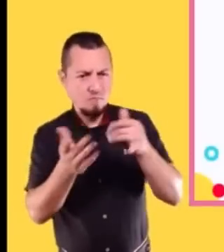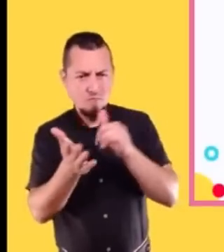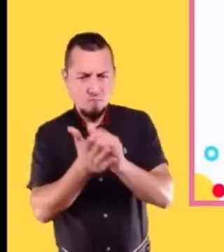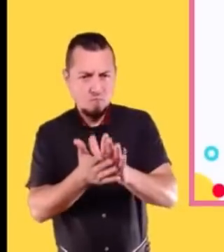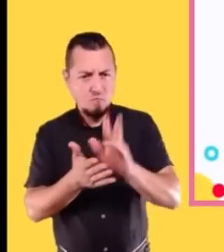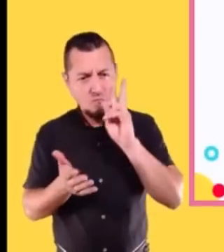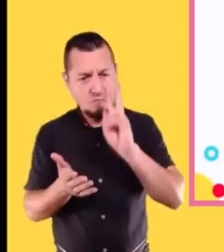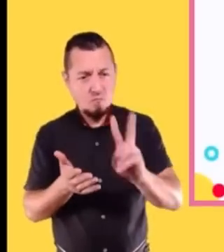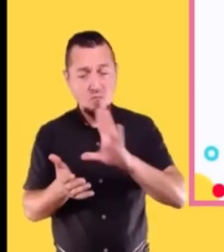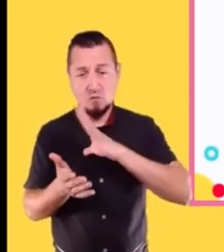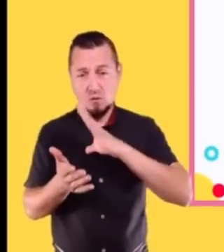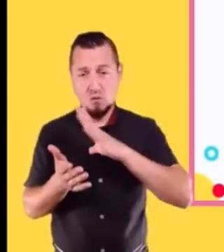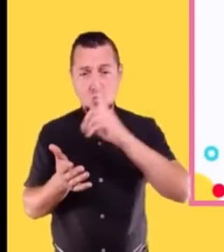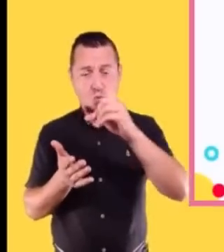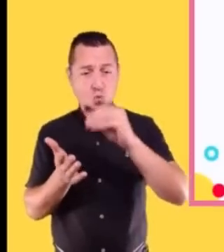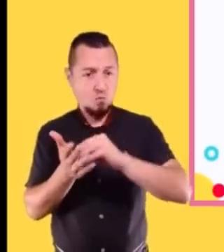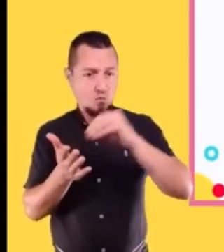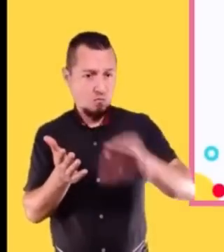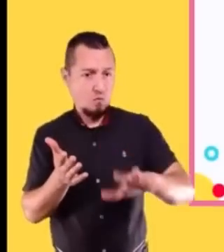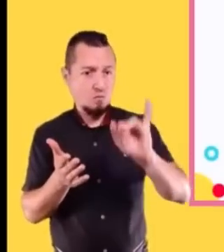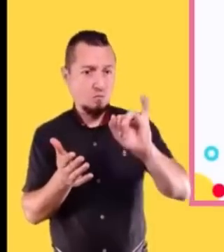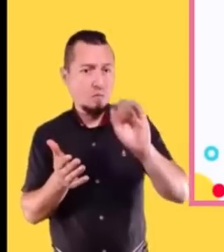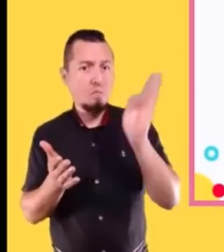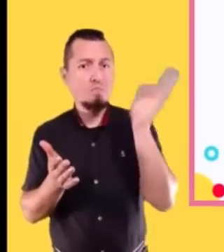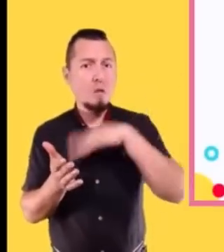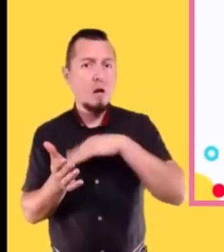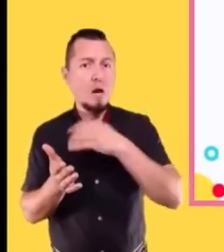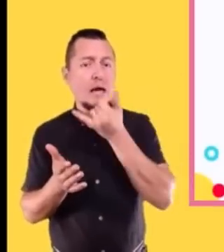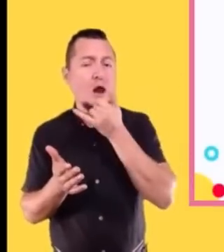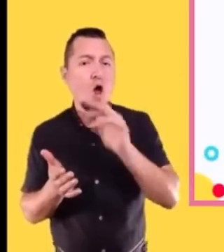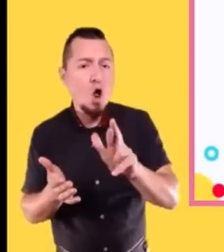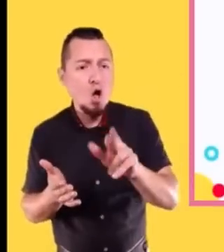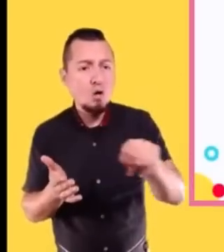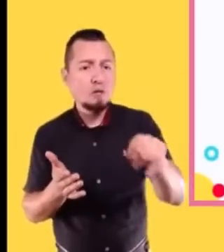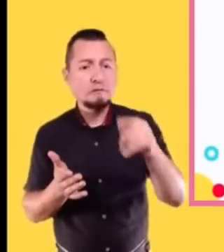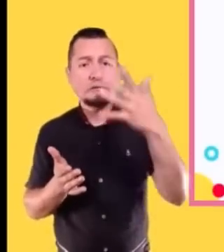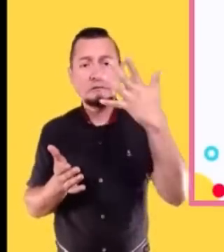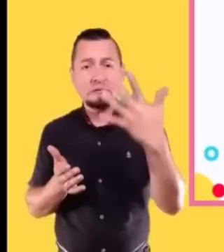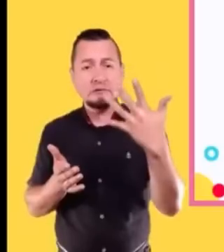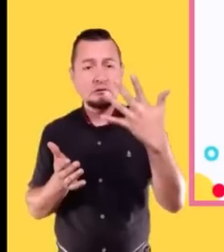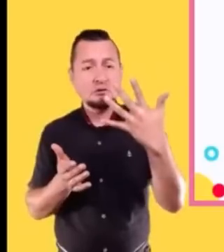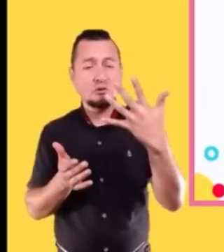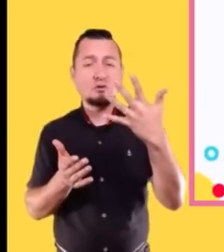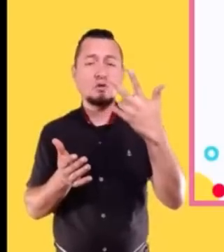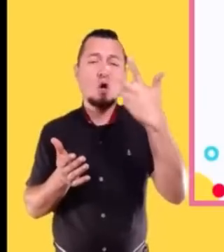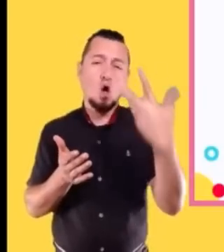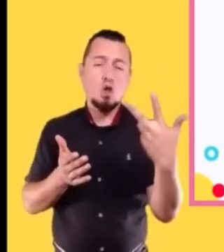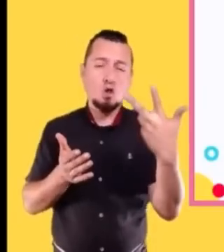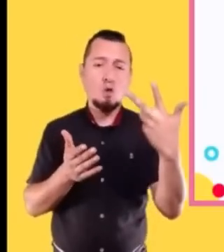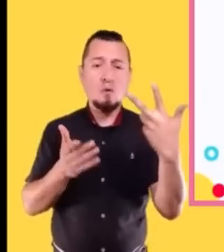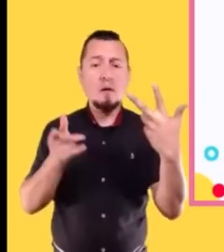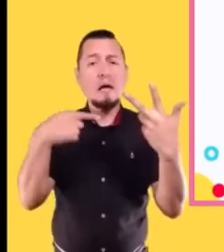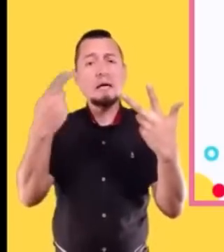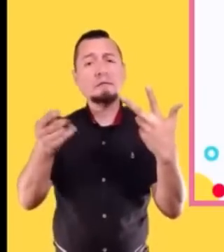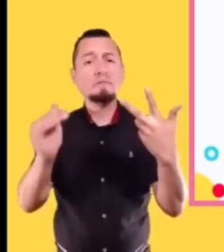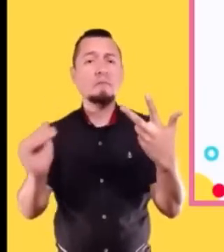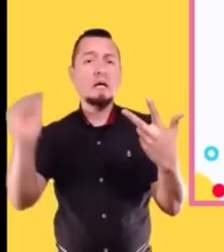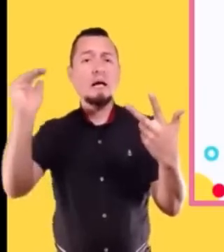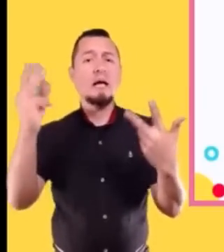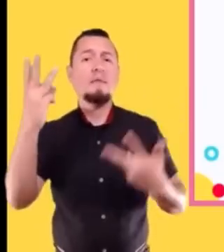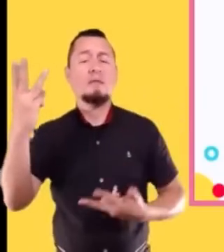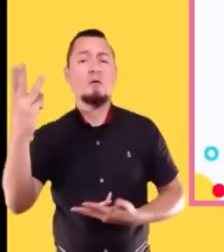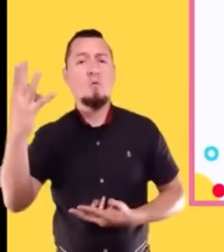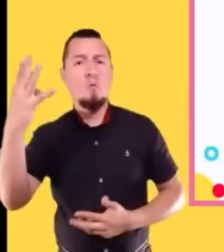una omisión, un error, considerando que 5/8 es mayor a 3/4. Muchos tal vez